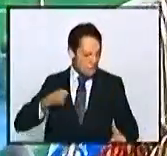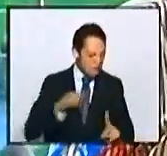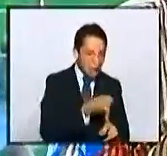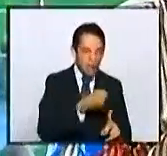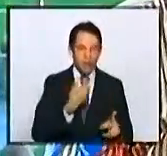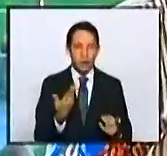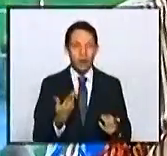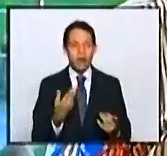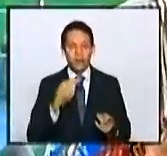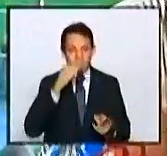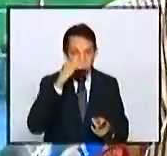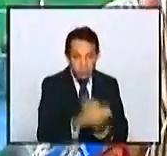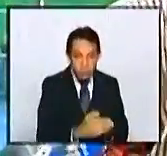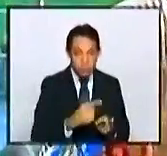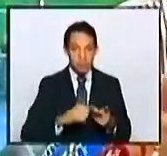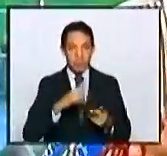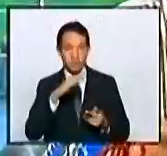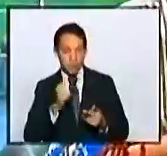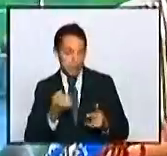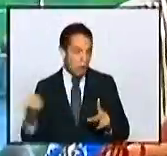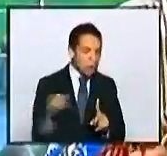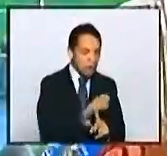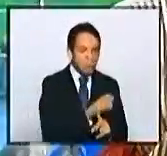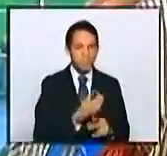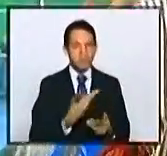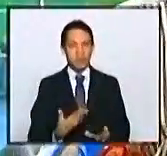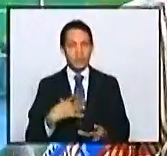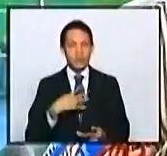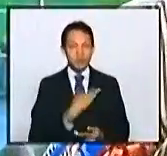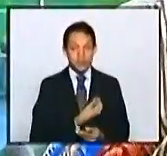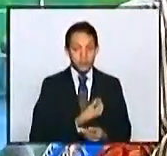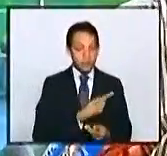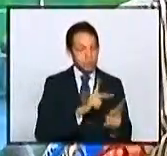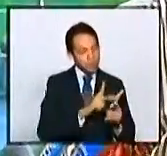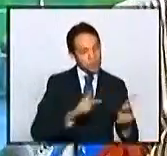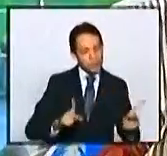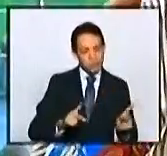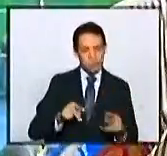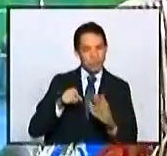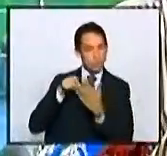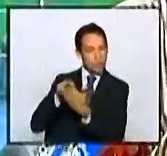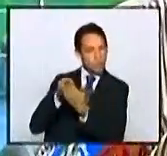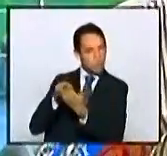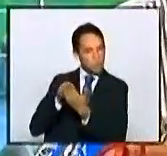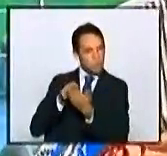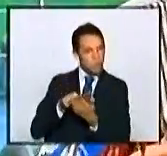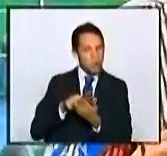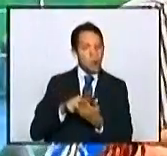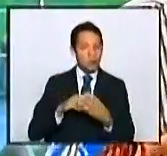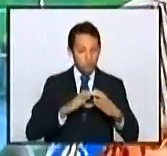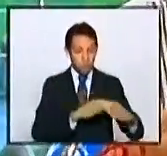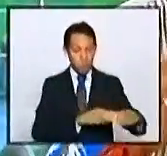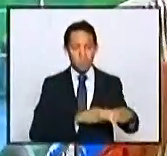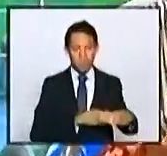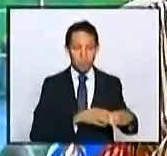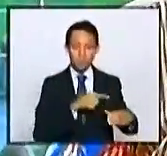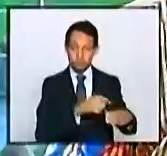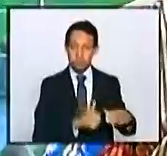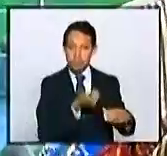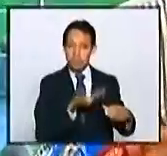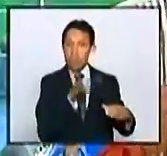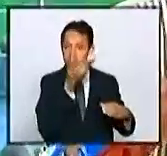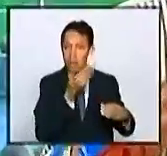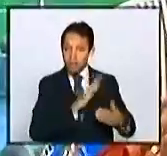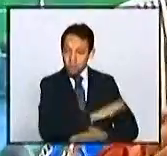padre maltrata a sus esposas? Pero somos más personas, son muchas más personas haciendo cosas buenas, haciendo que la vida